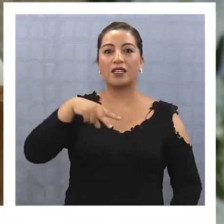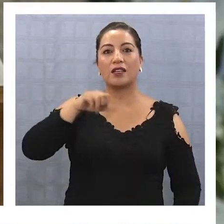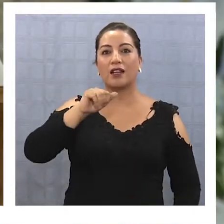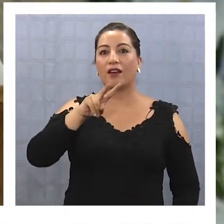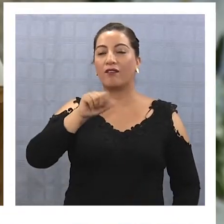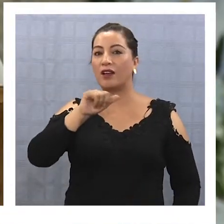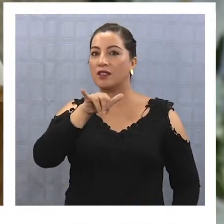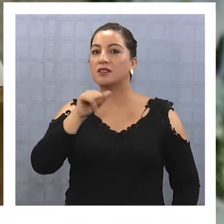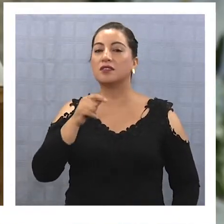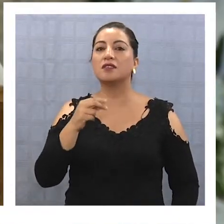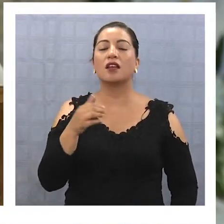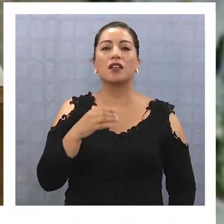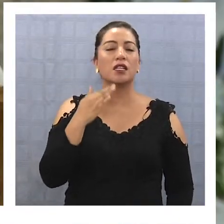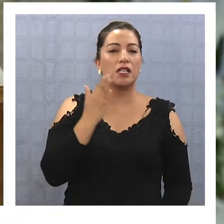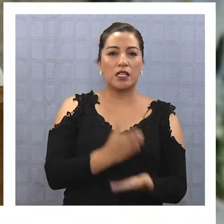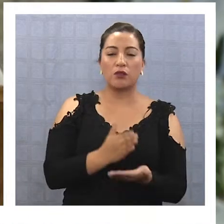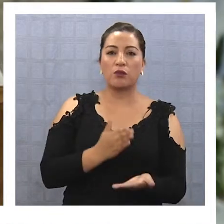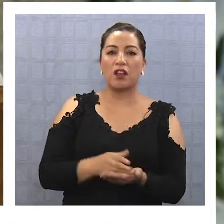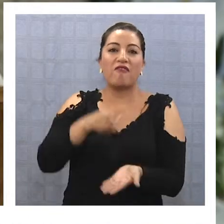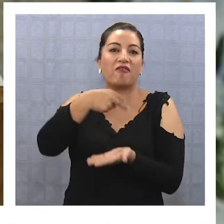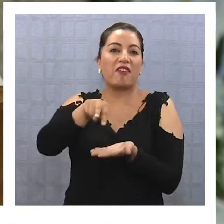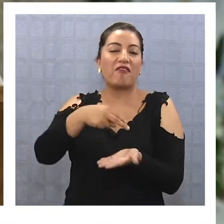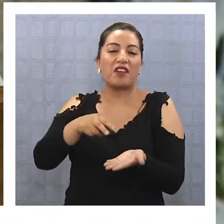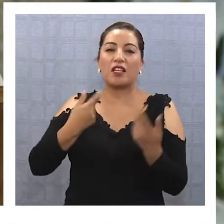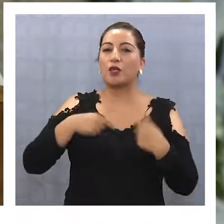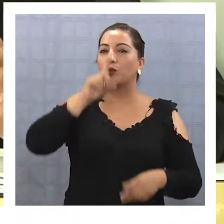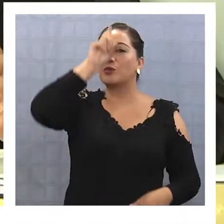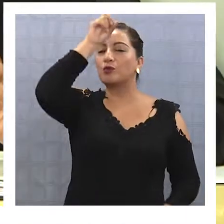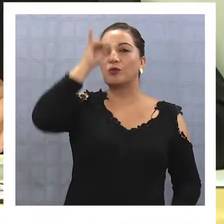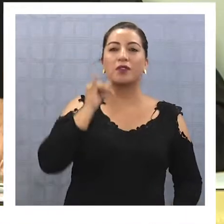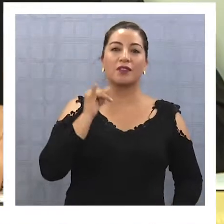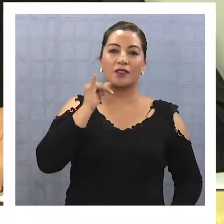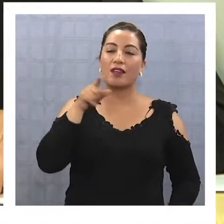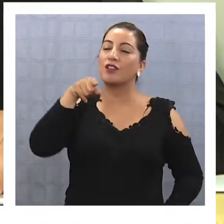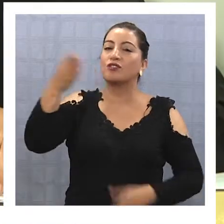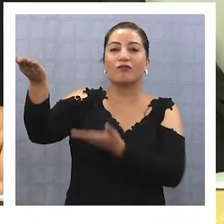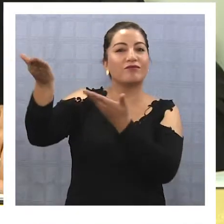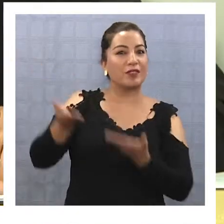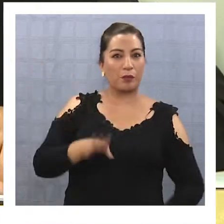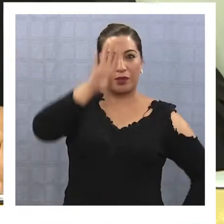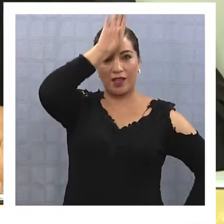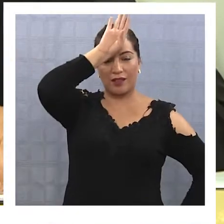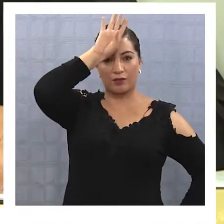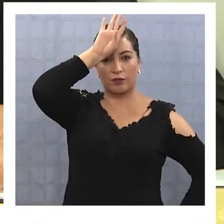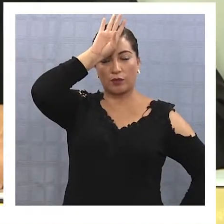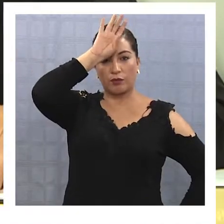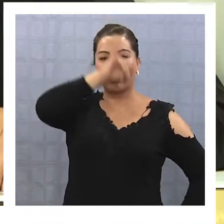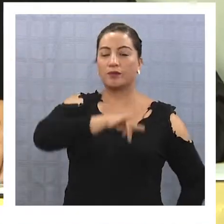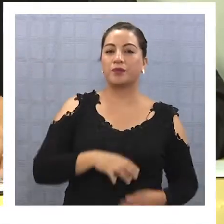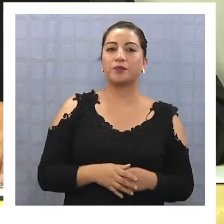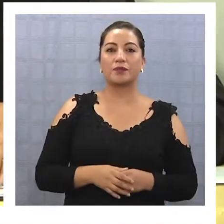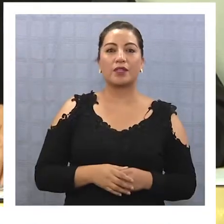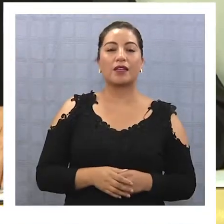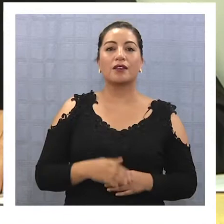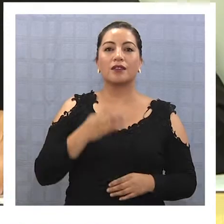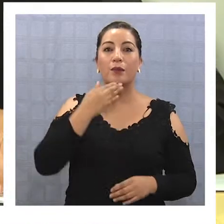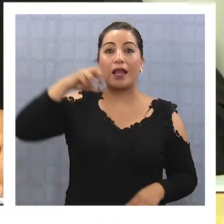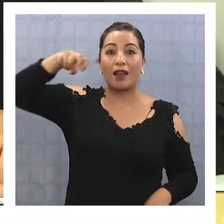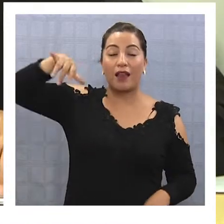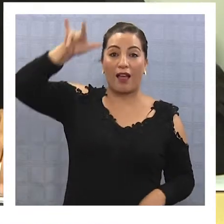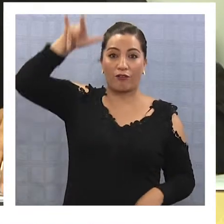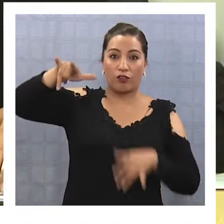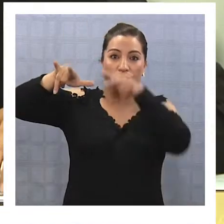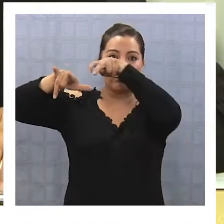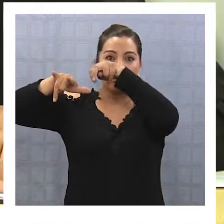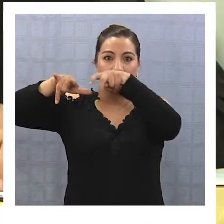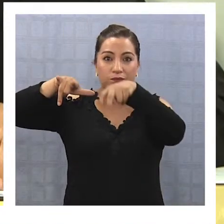interpretar ellos un baile típico de nuestra región, con eso se va a recibir al Papa. Y a la bajada de la escalinata del avión